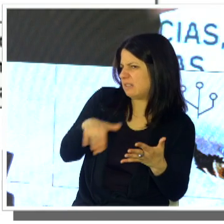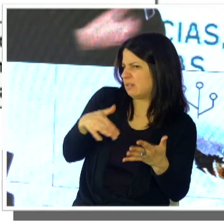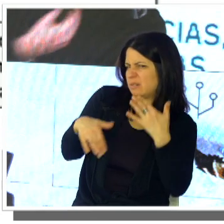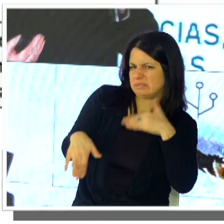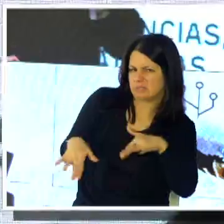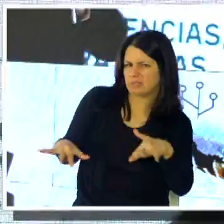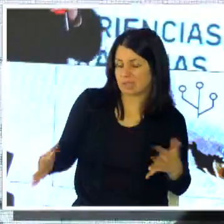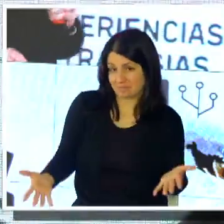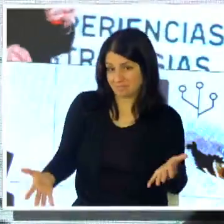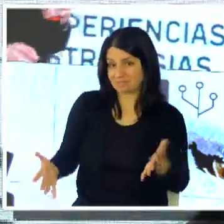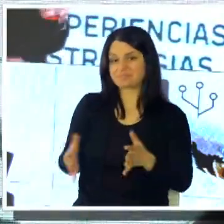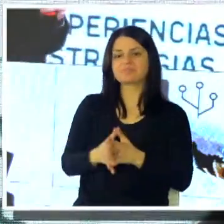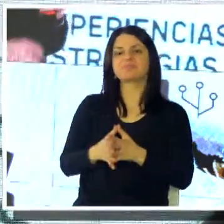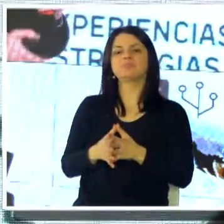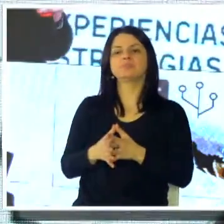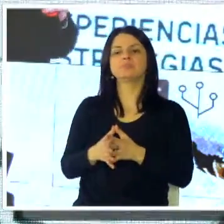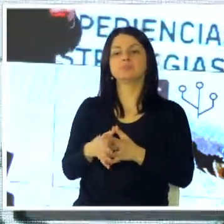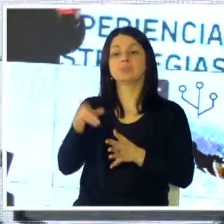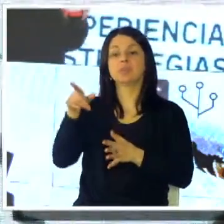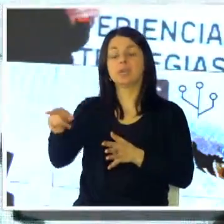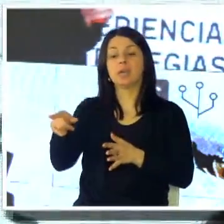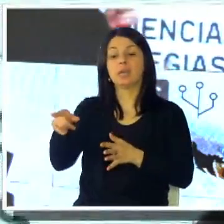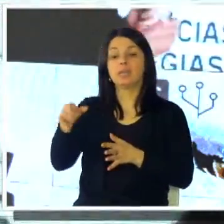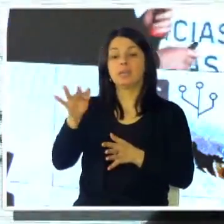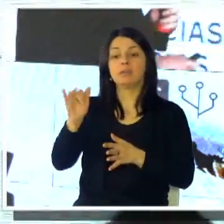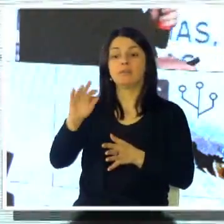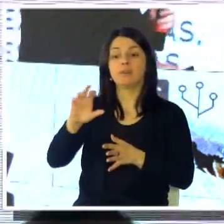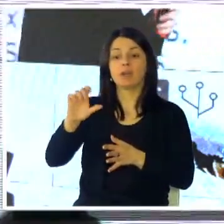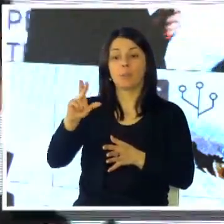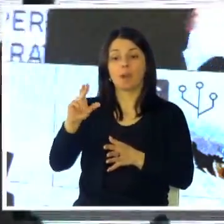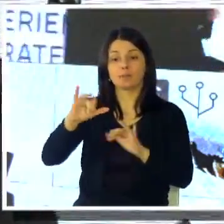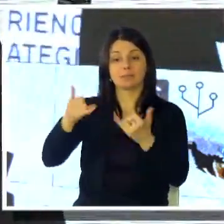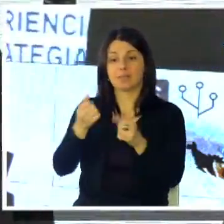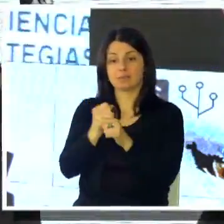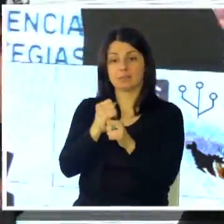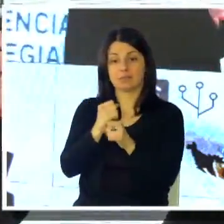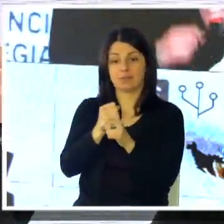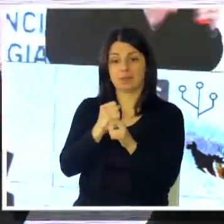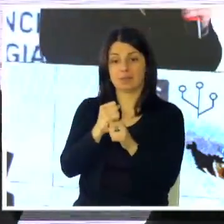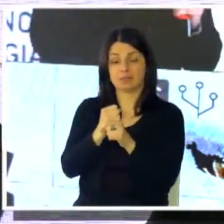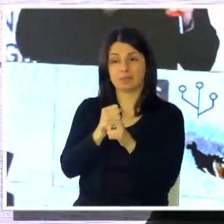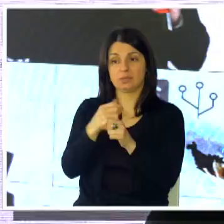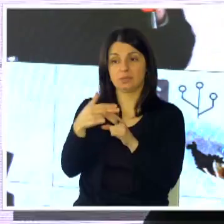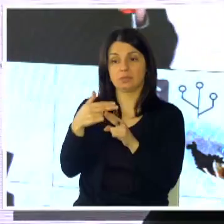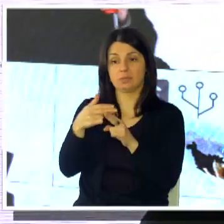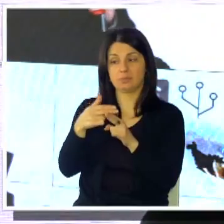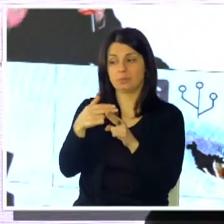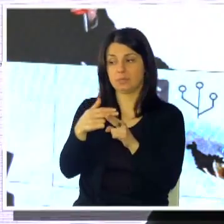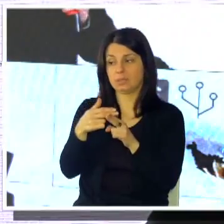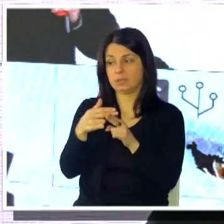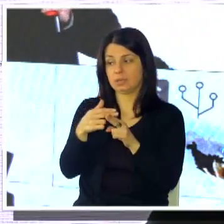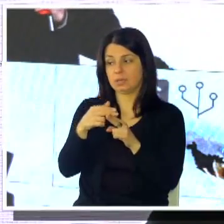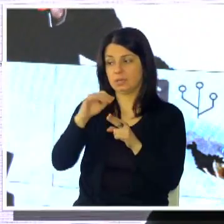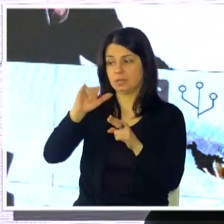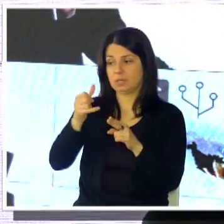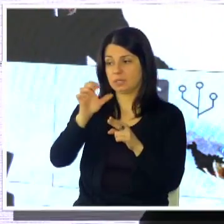otro, etcétera, ¿no? En ese sentido, FiWare ya está trabajando en lo que se llama JSON LD, ¿ah?